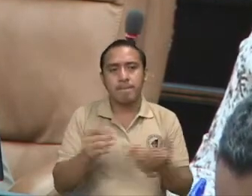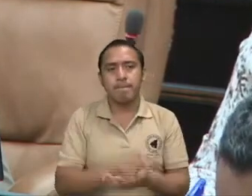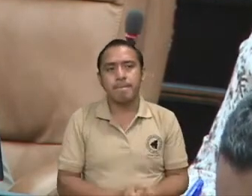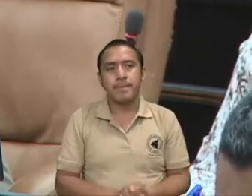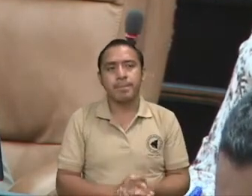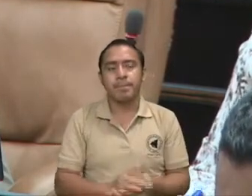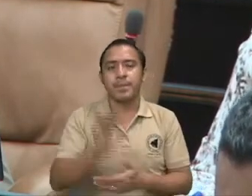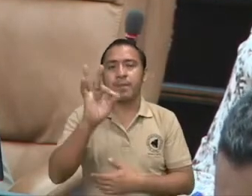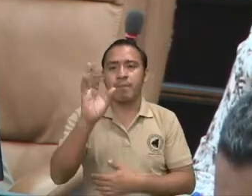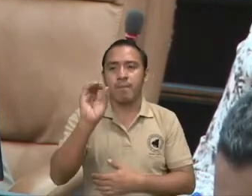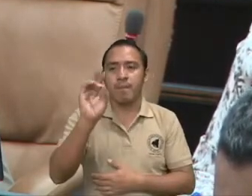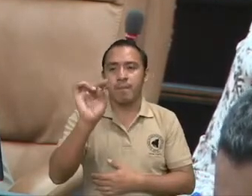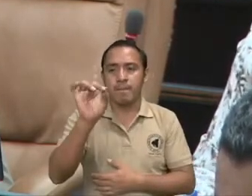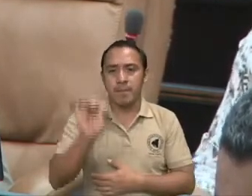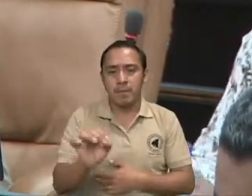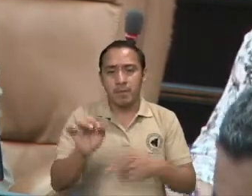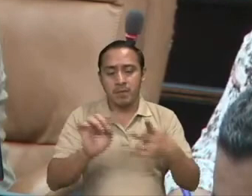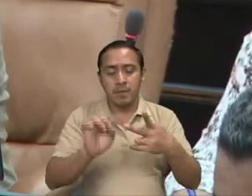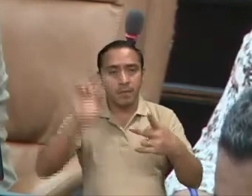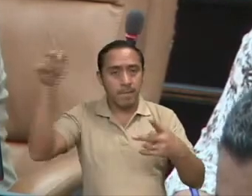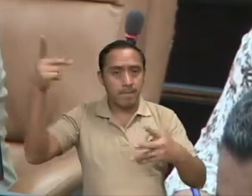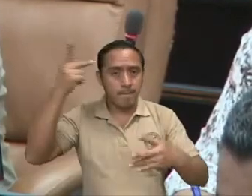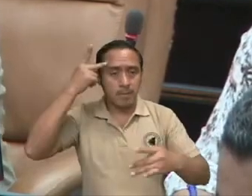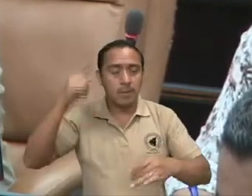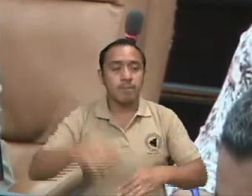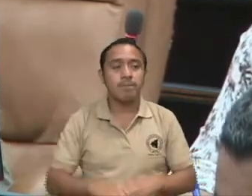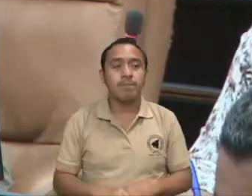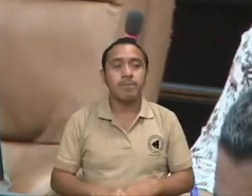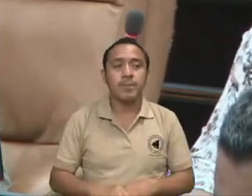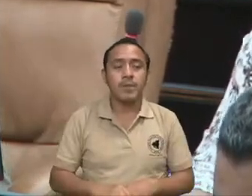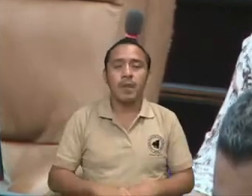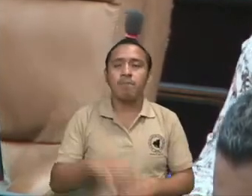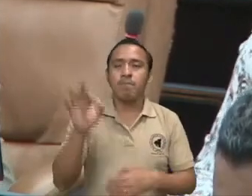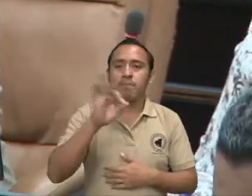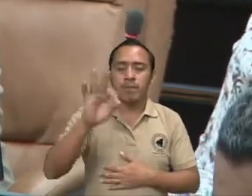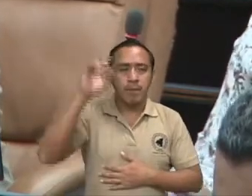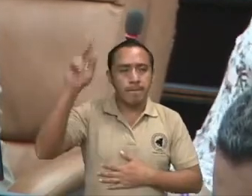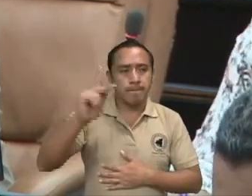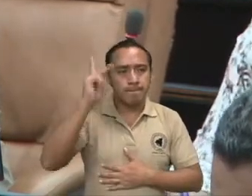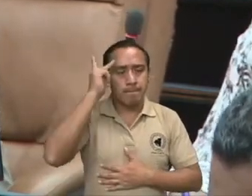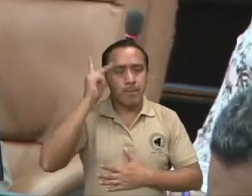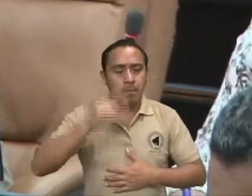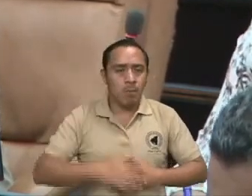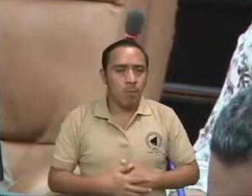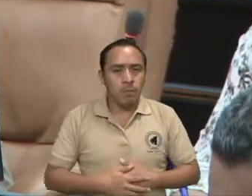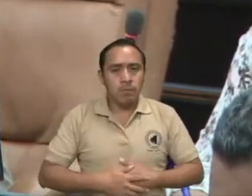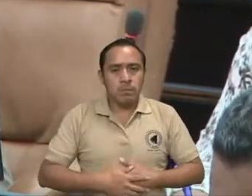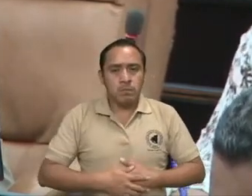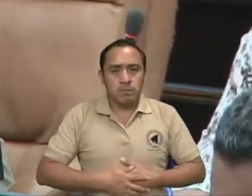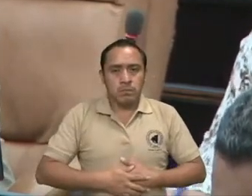parte de fondo, que sería la parte política. Y dentro de esta parte política,